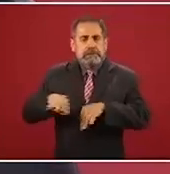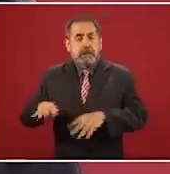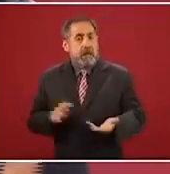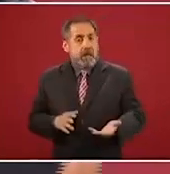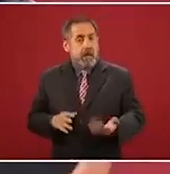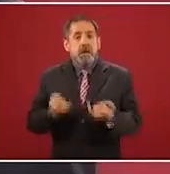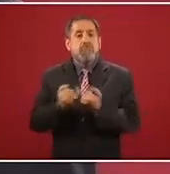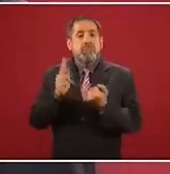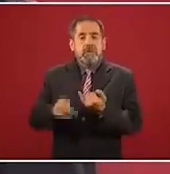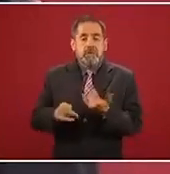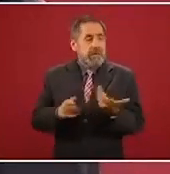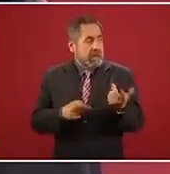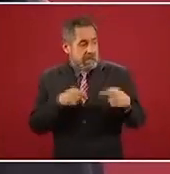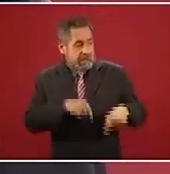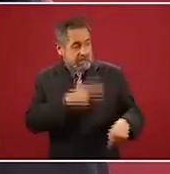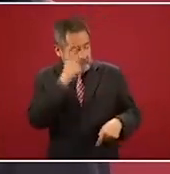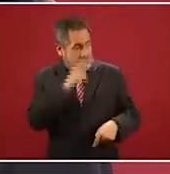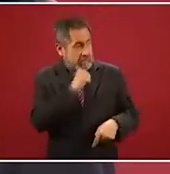Imagínense